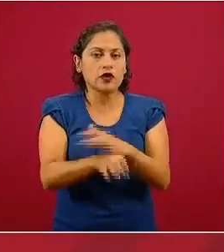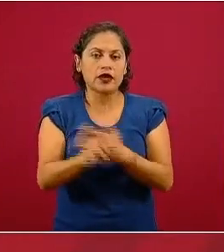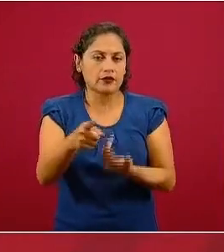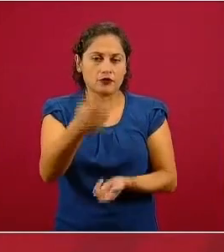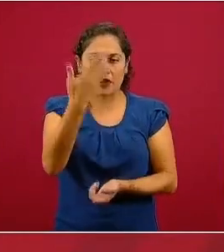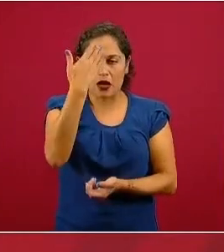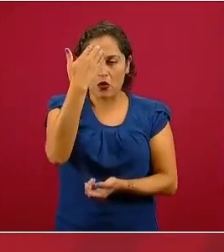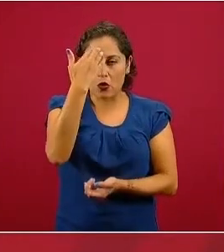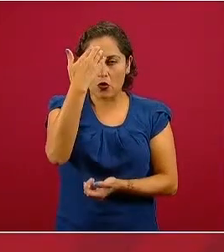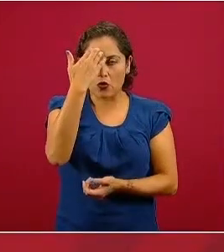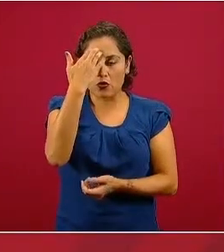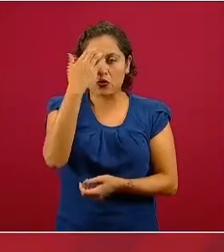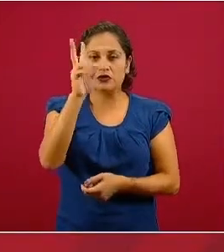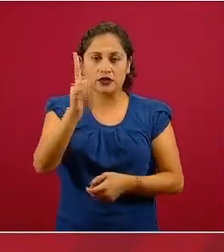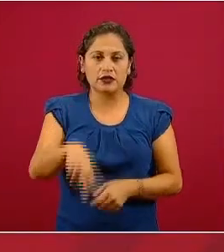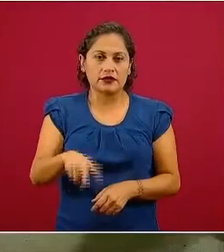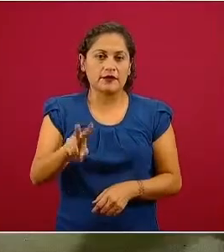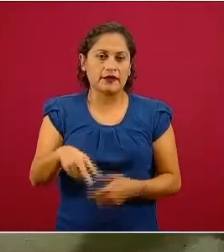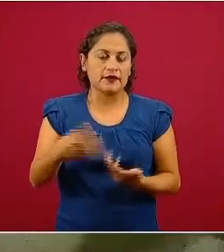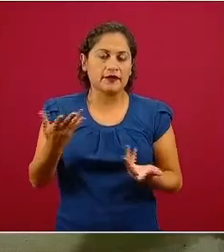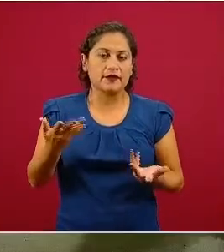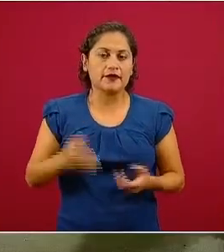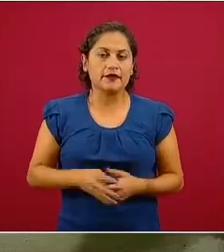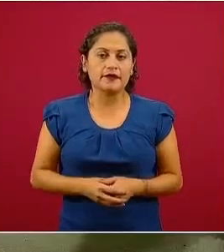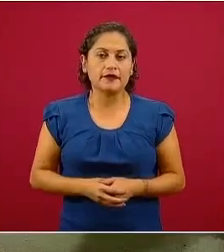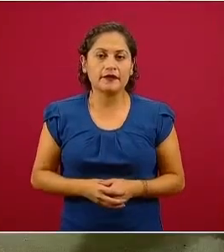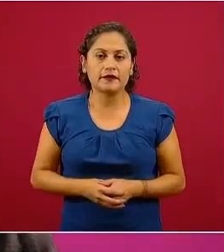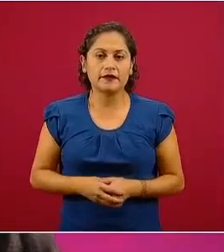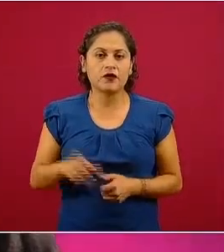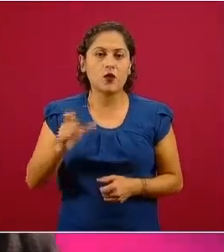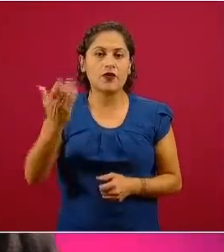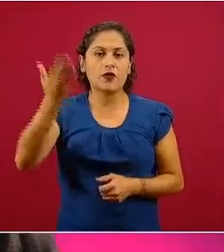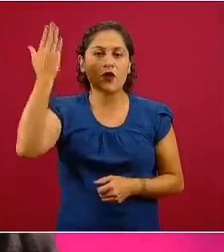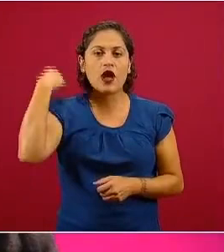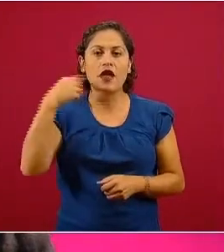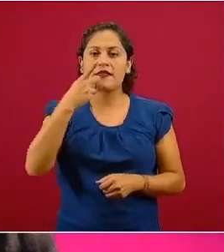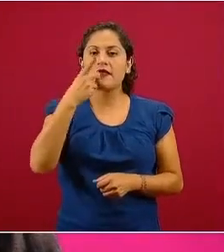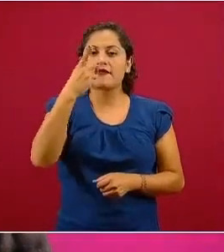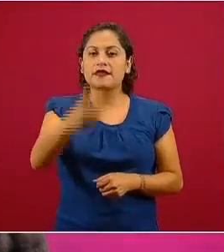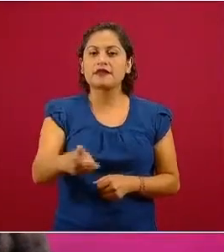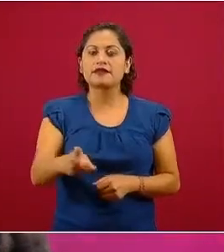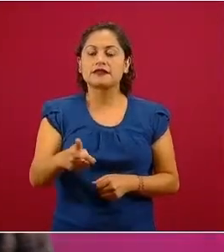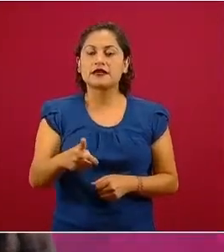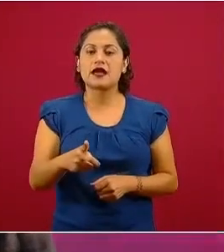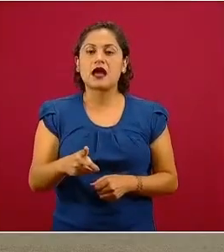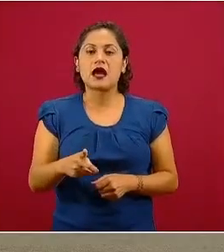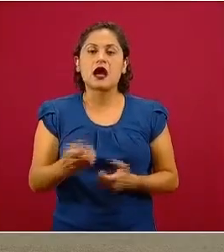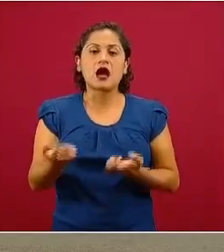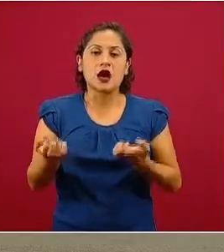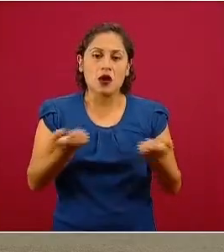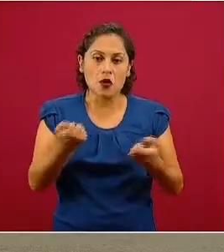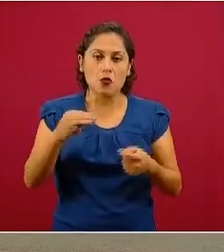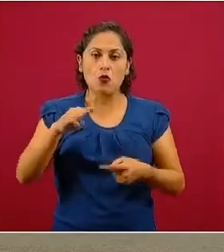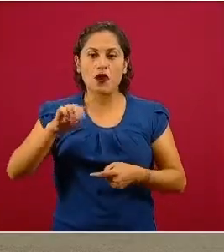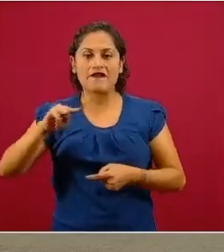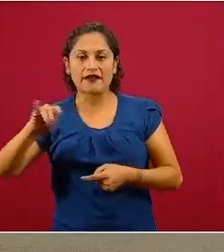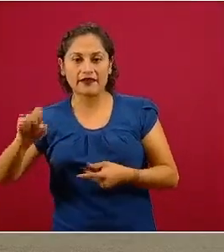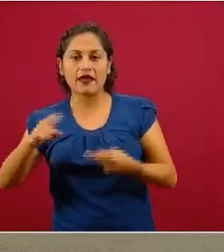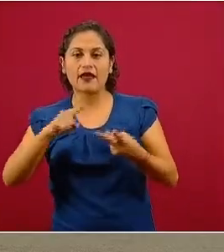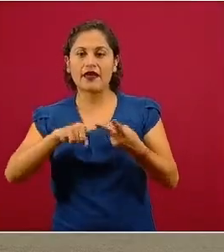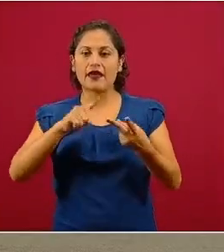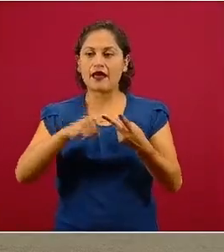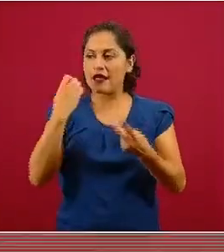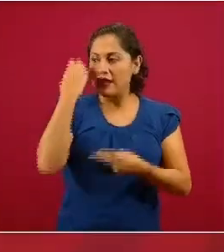o tristemente célebre muévete, chécate, mídete, muévete. Y ya se vio, se